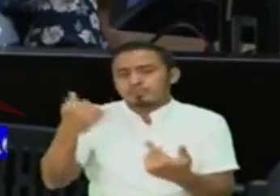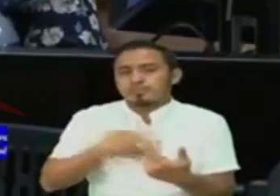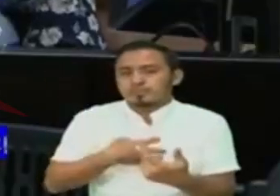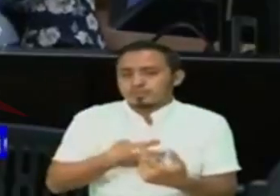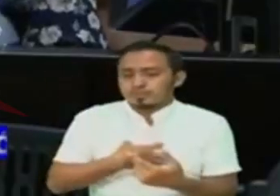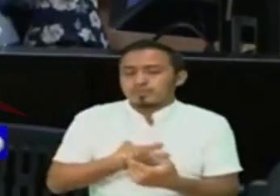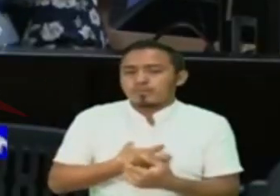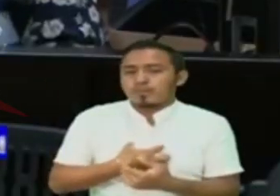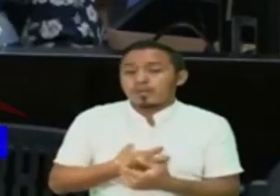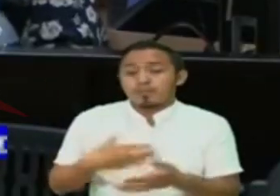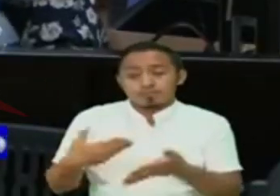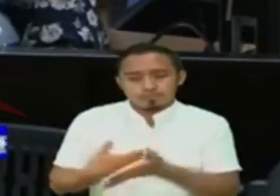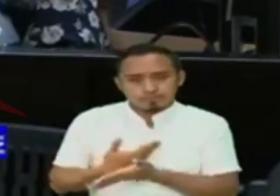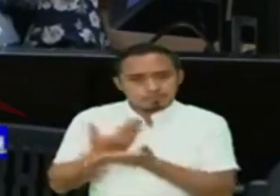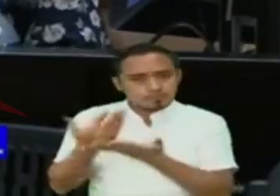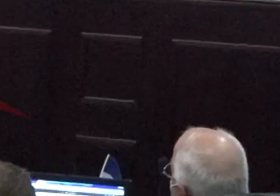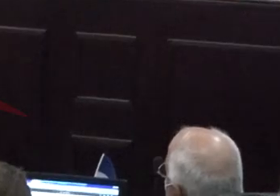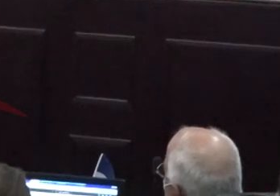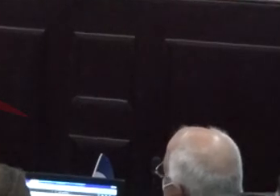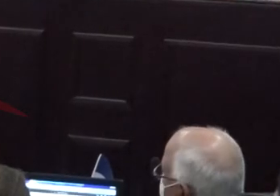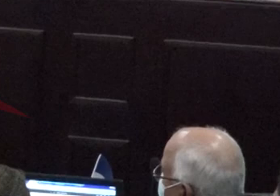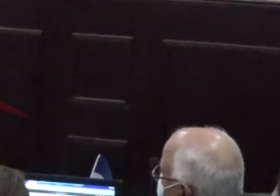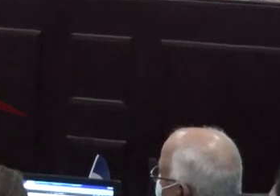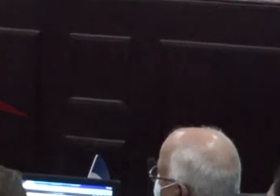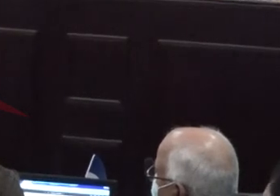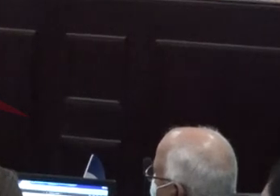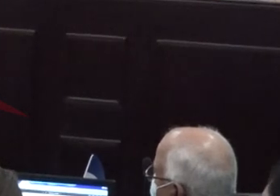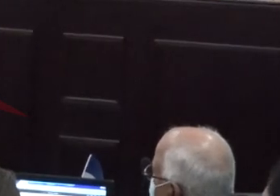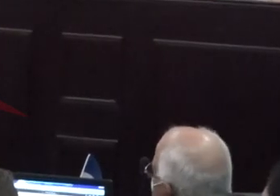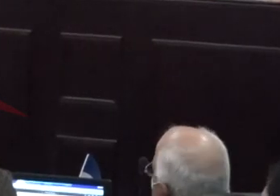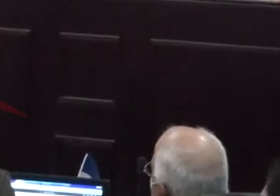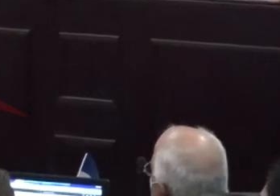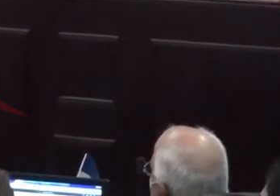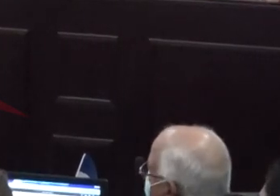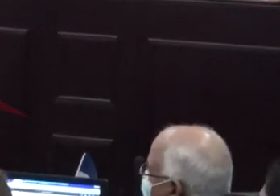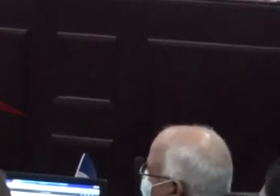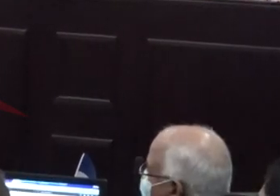intelectual y la innovación. Noticias 12, Darlene Téllez.